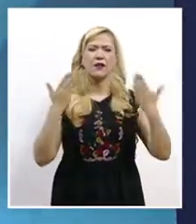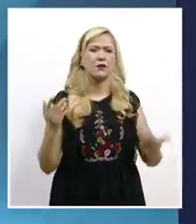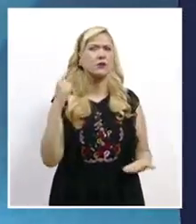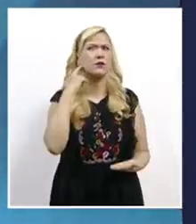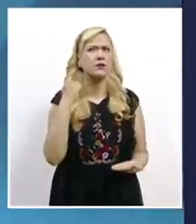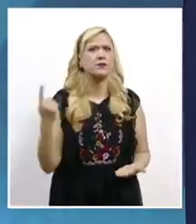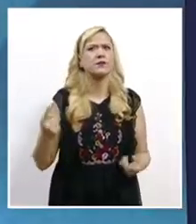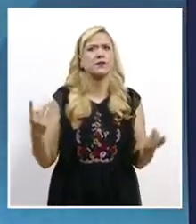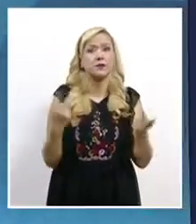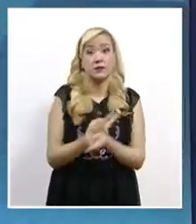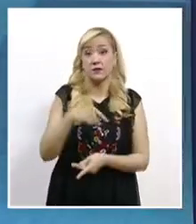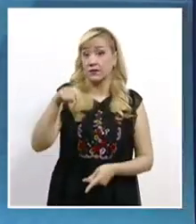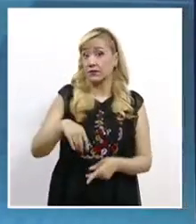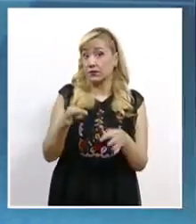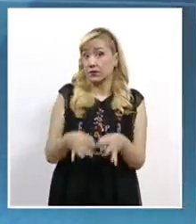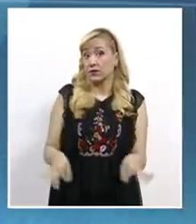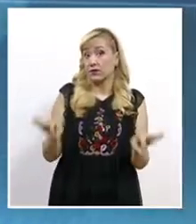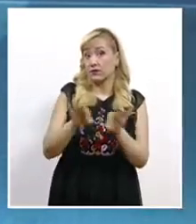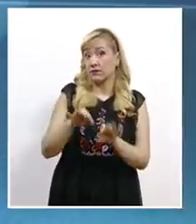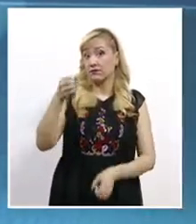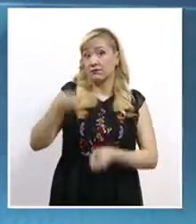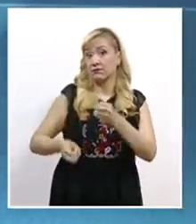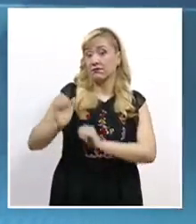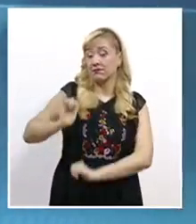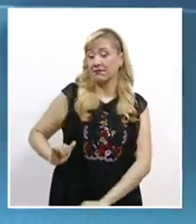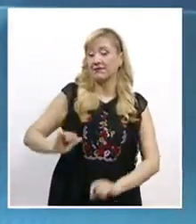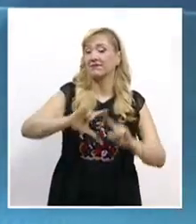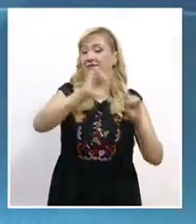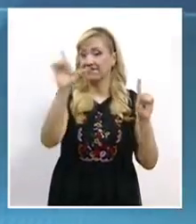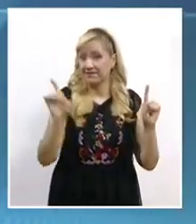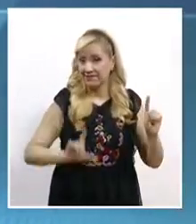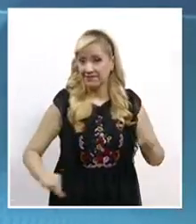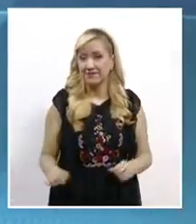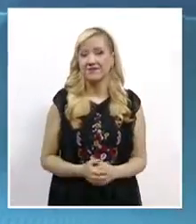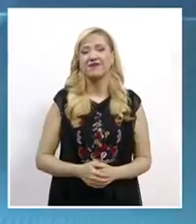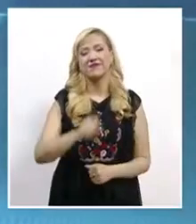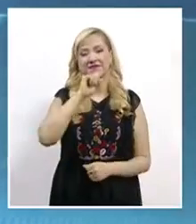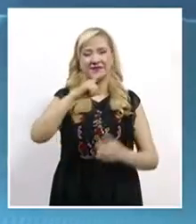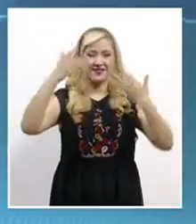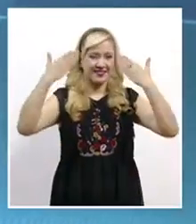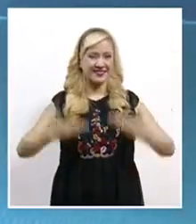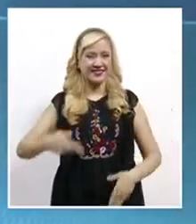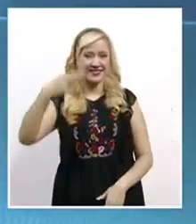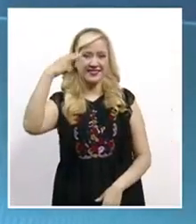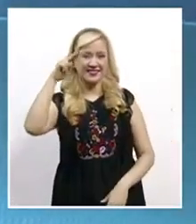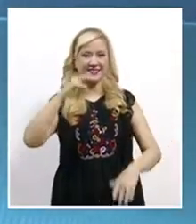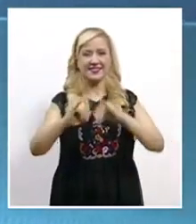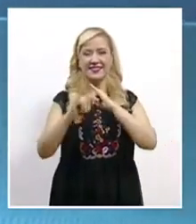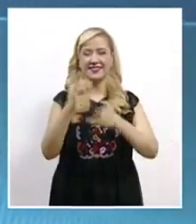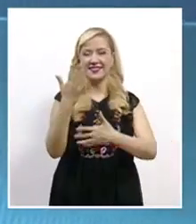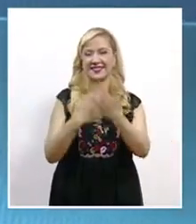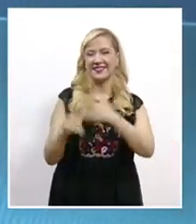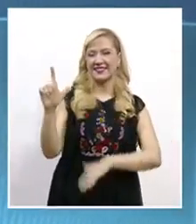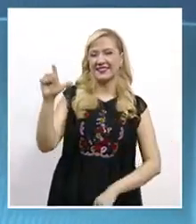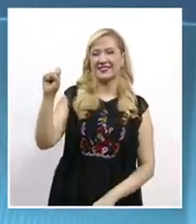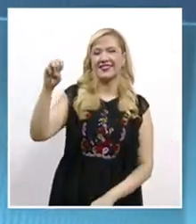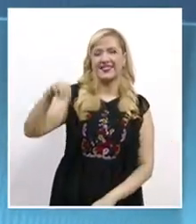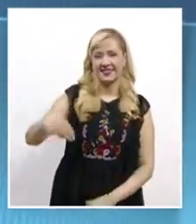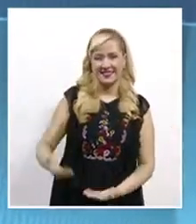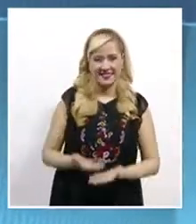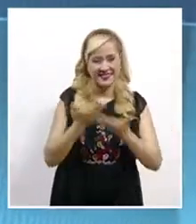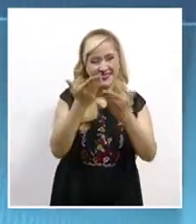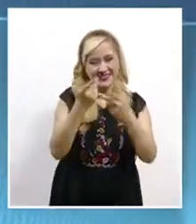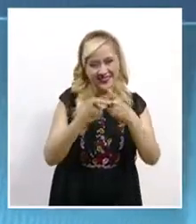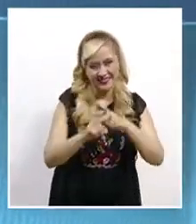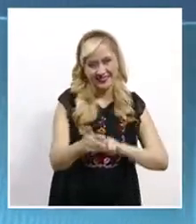le presentaré la información más reciente del Poder Judicial de la Federación. Saludo a mi compañera Nidia Díaz en la interpretación en lengua de señas